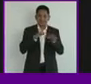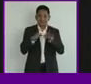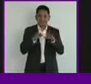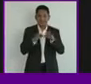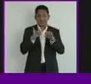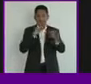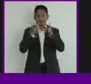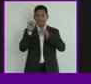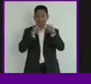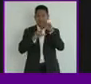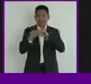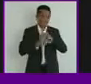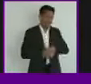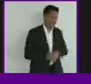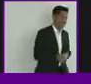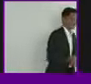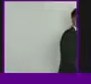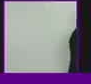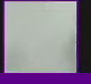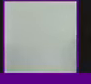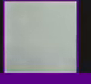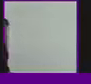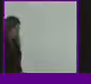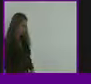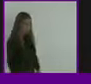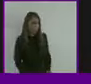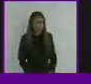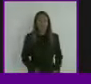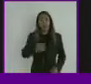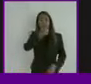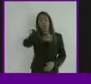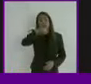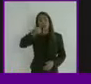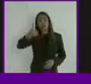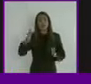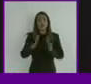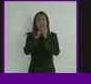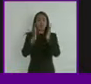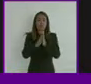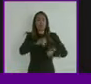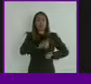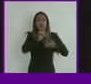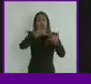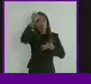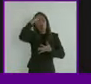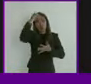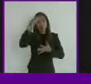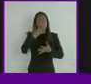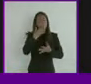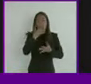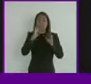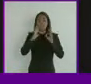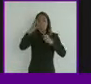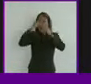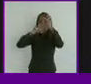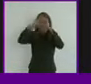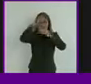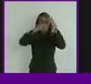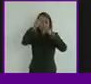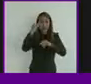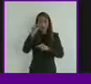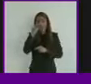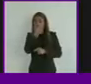totalmente enriquecedoras y han contribuido, desde luego, al debate de las problemáticas que aquejan a las y los adolescentes desde una